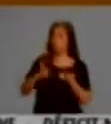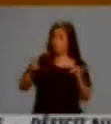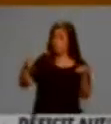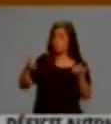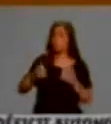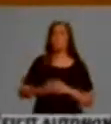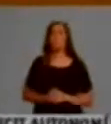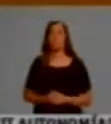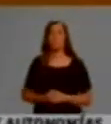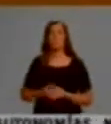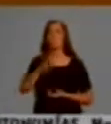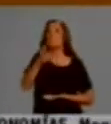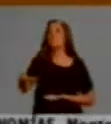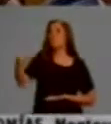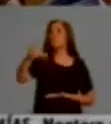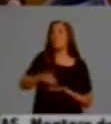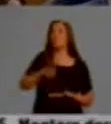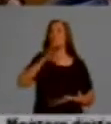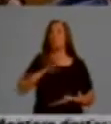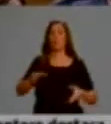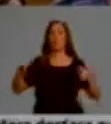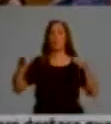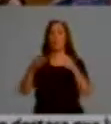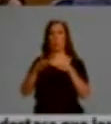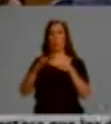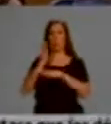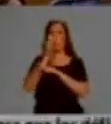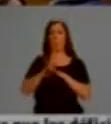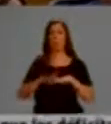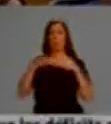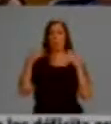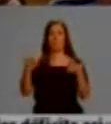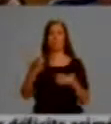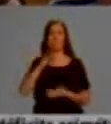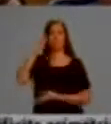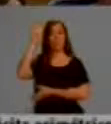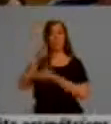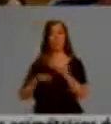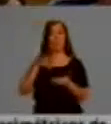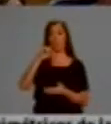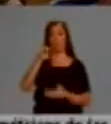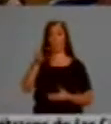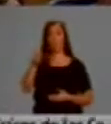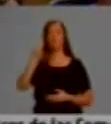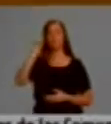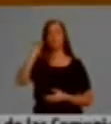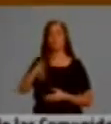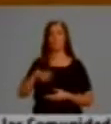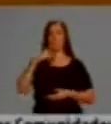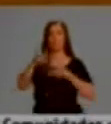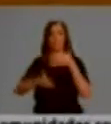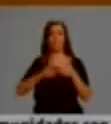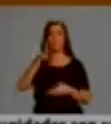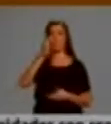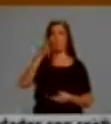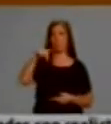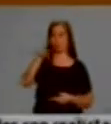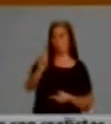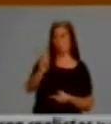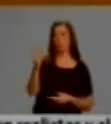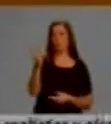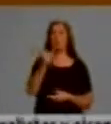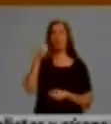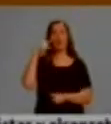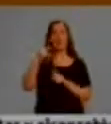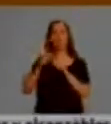Cámara, solicitada por los grupos parlamentarios catalán, de Convergencia y Unión, y vasco, PNV, a fin